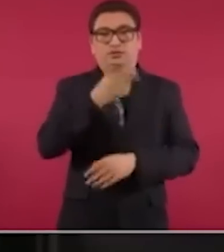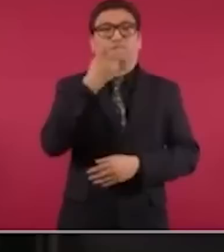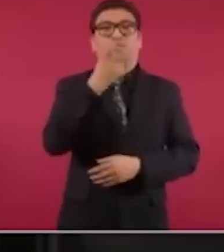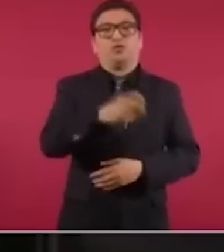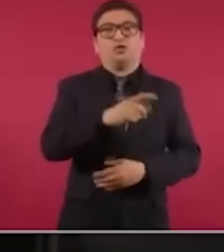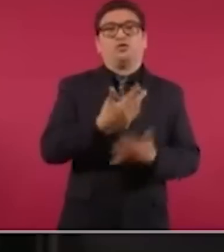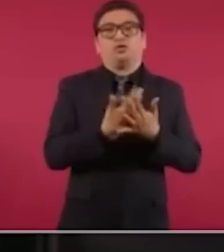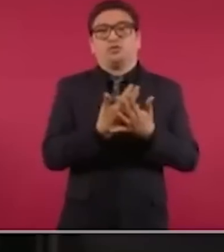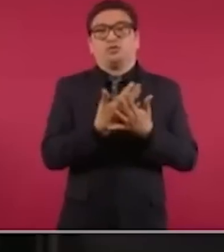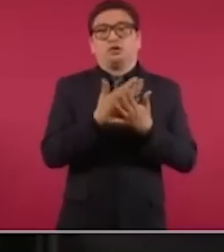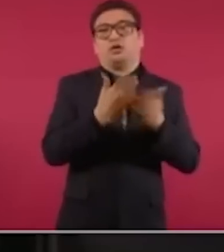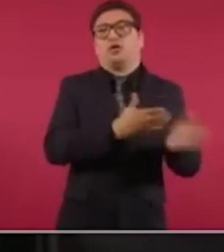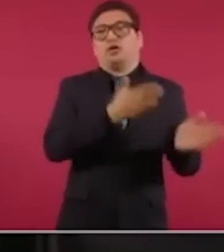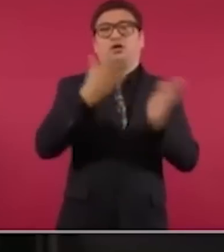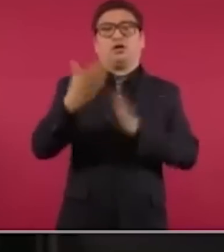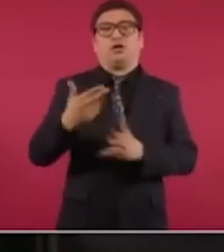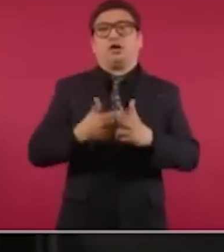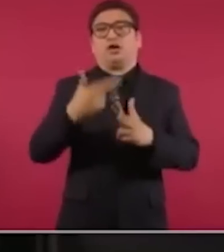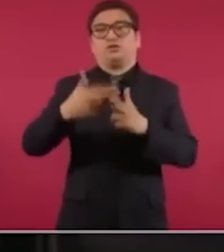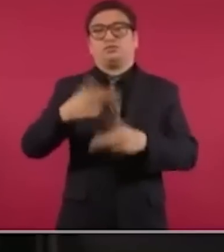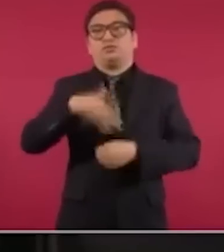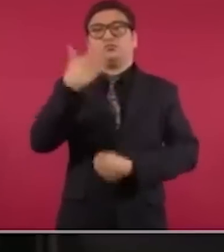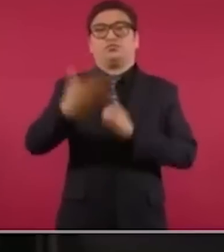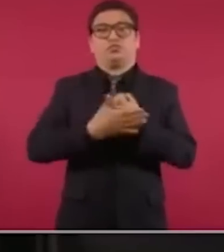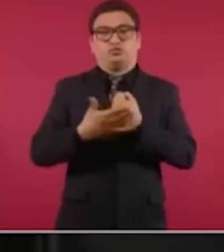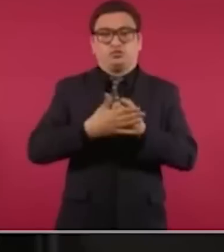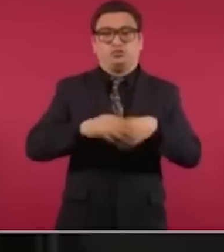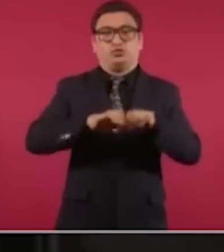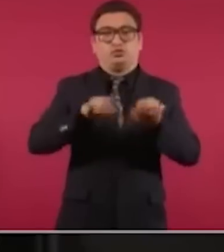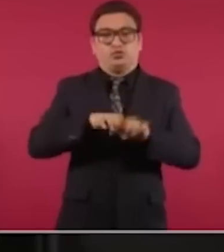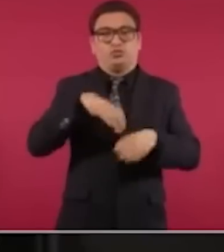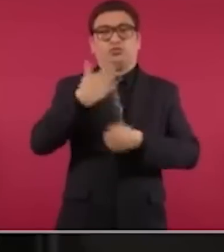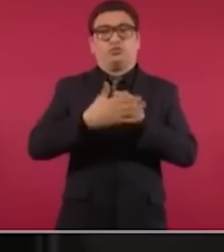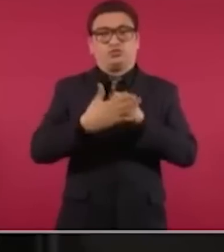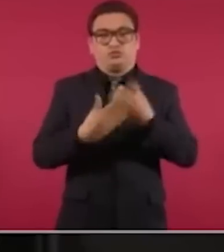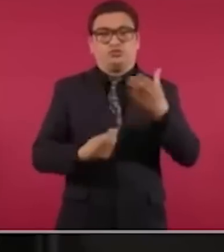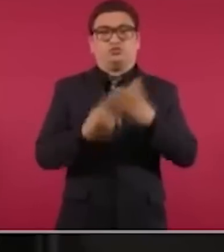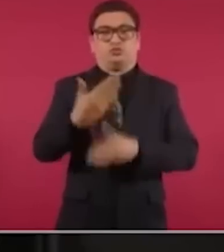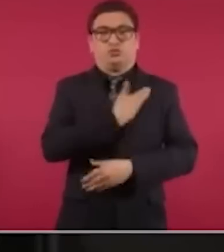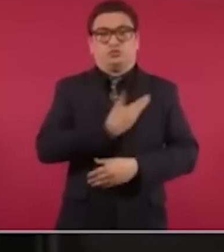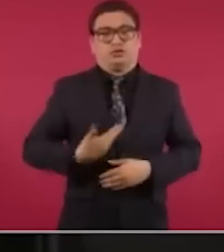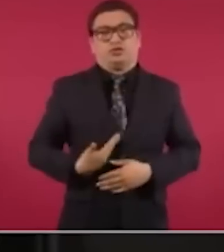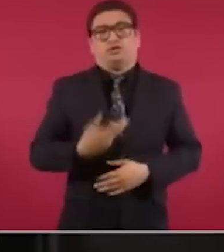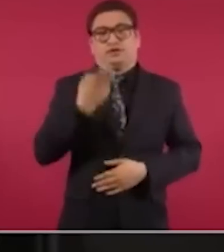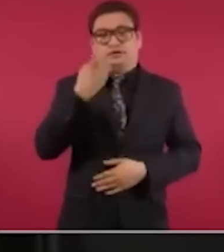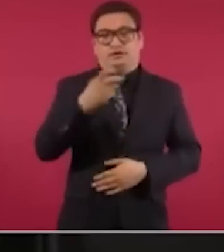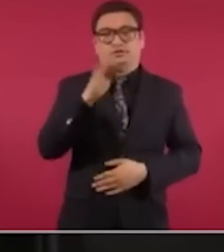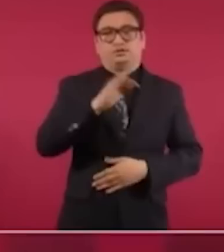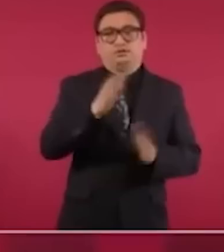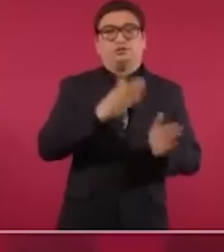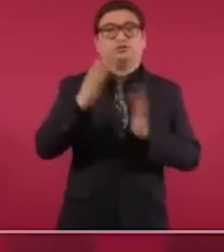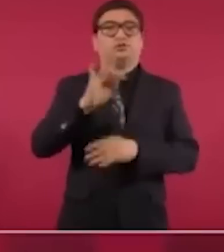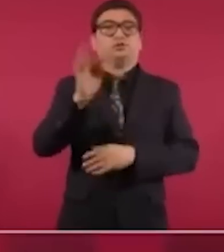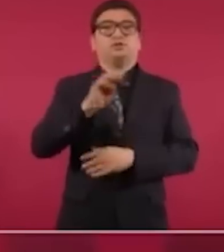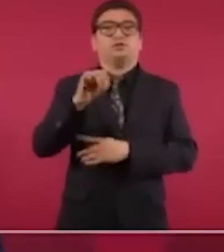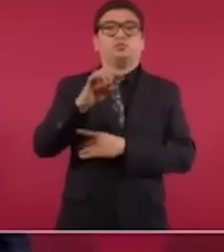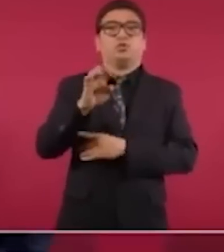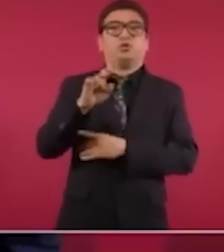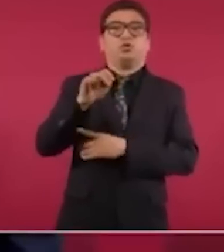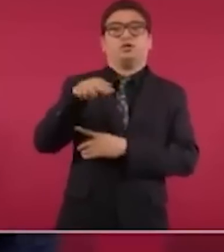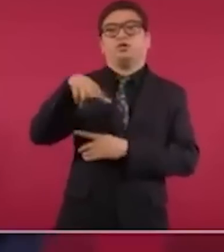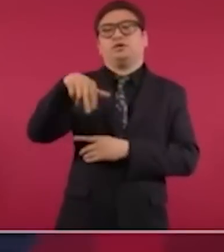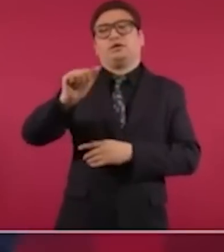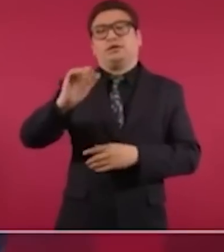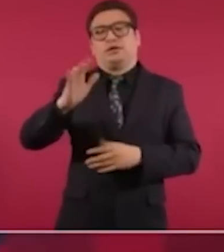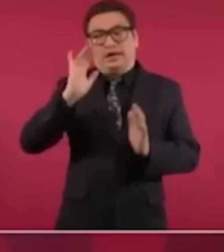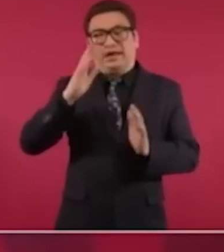quieren negociarlo verlo con el próximo equipo del próximo gobierno sabes también que podría ganar morena no no no no no no no no